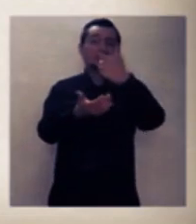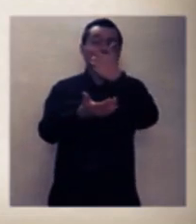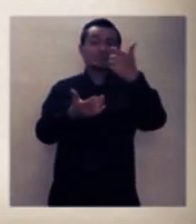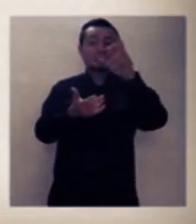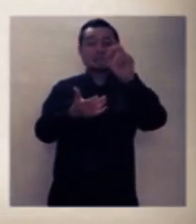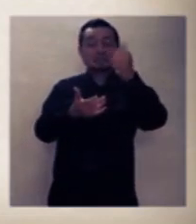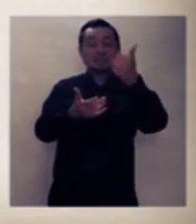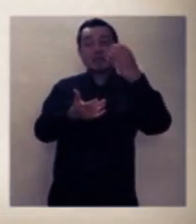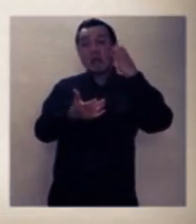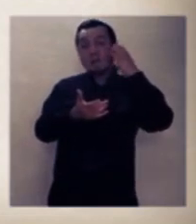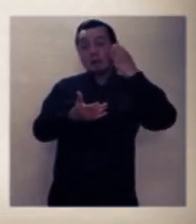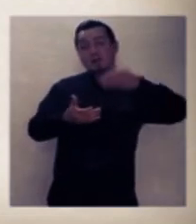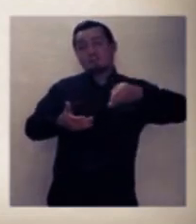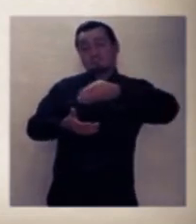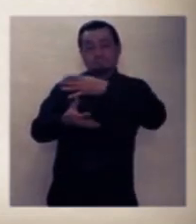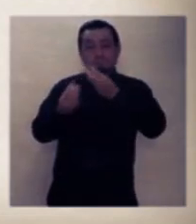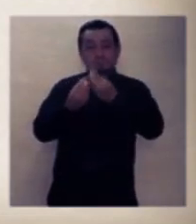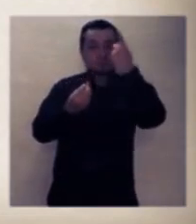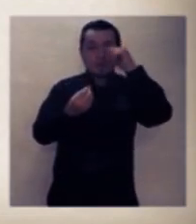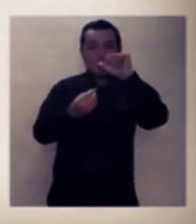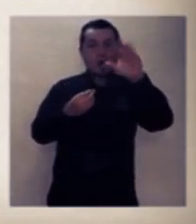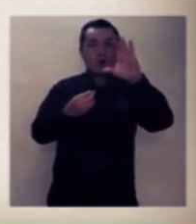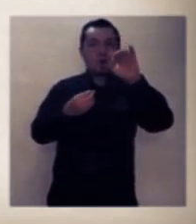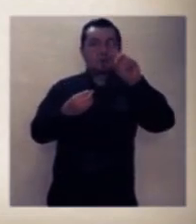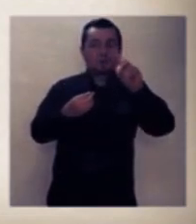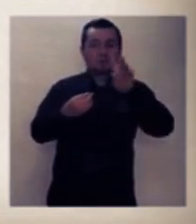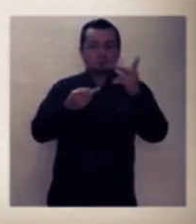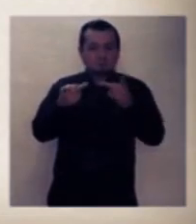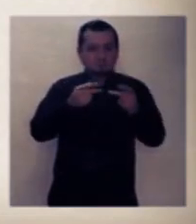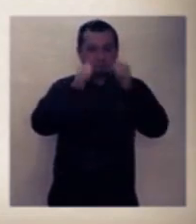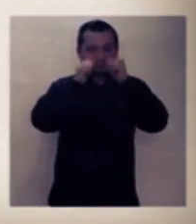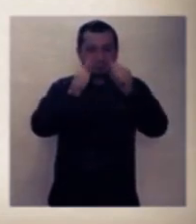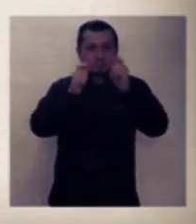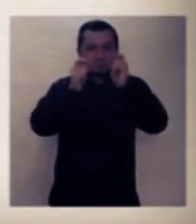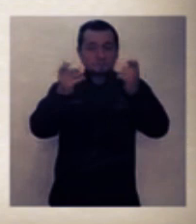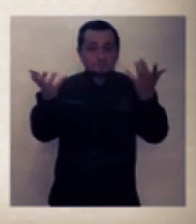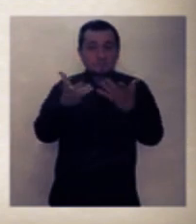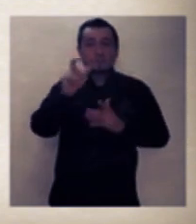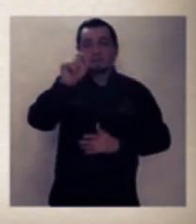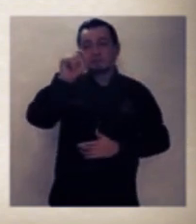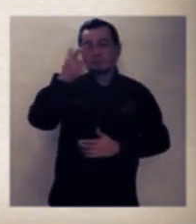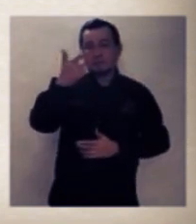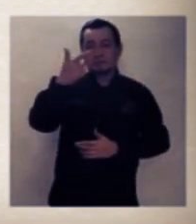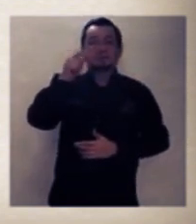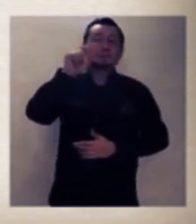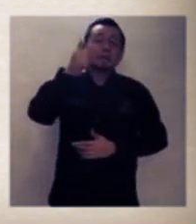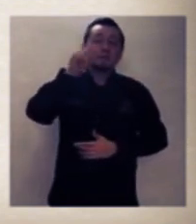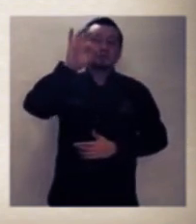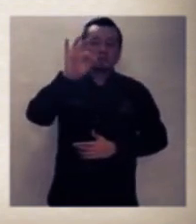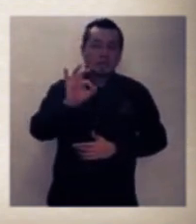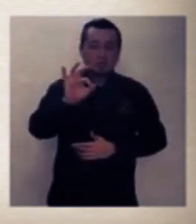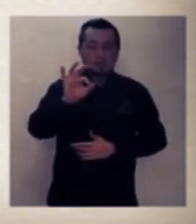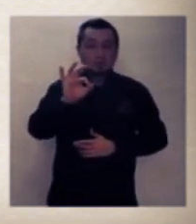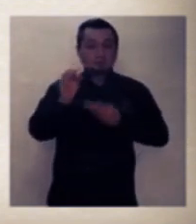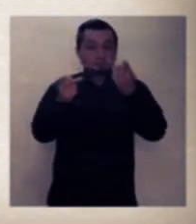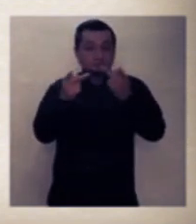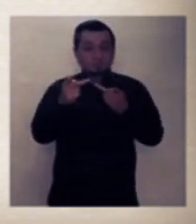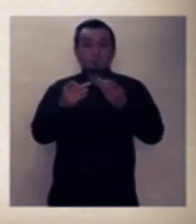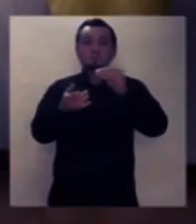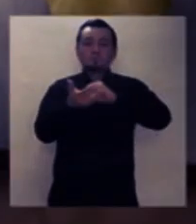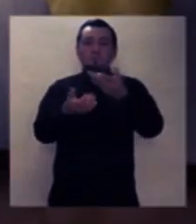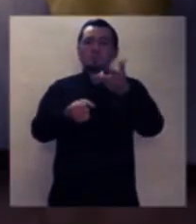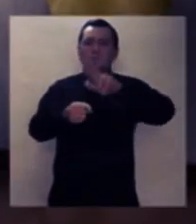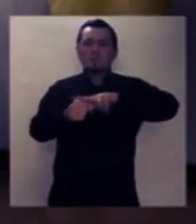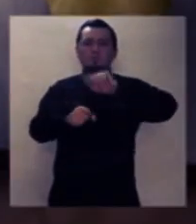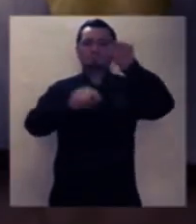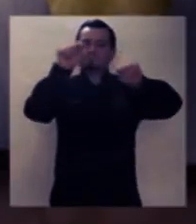con 2.736 camas para atender pacientes de COVID y que tiene una ocupación apenas del 26%. Pudimos